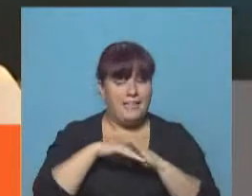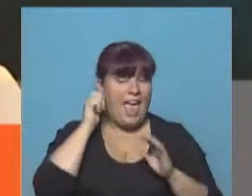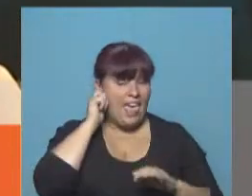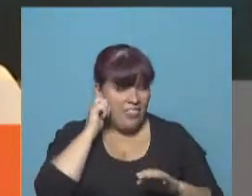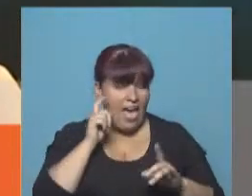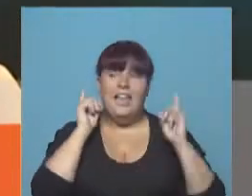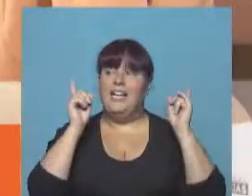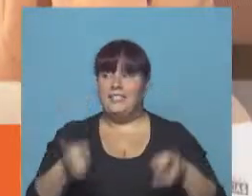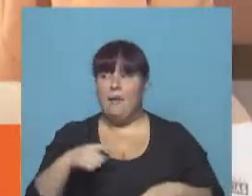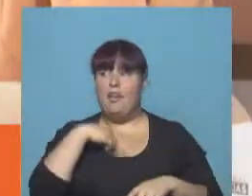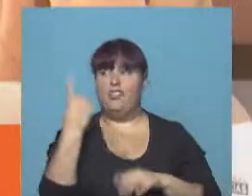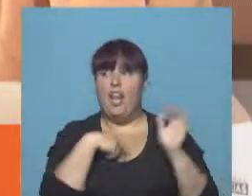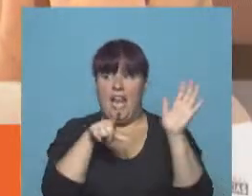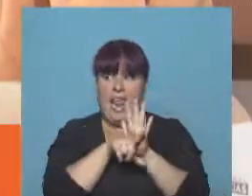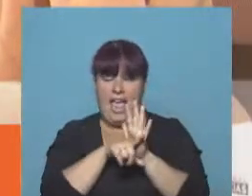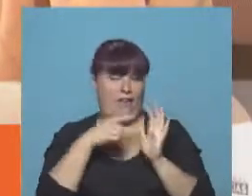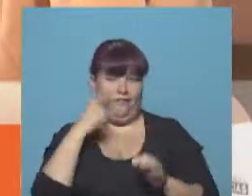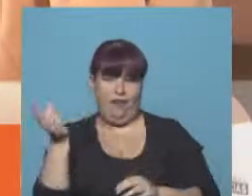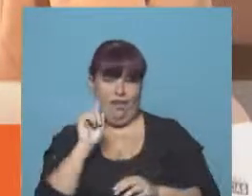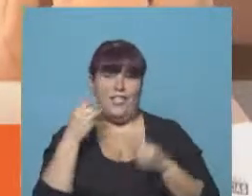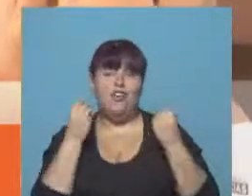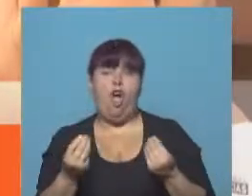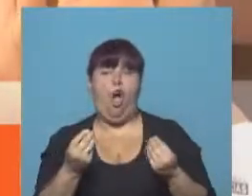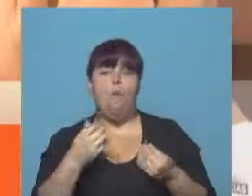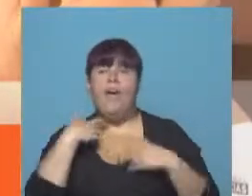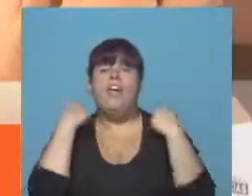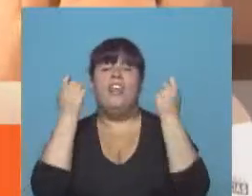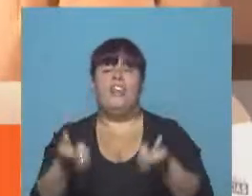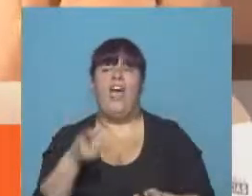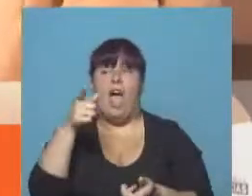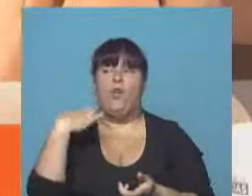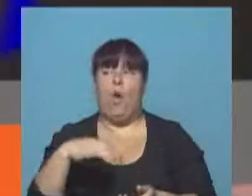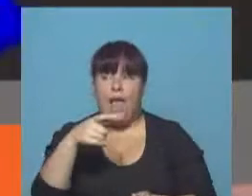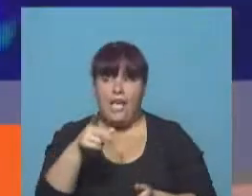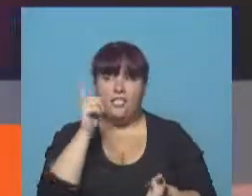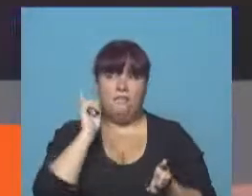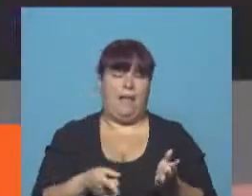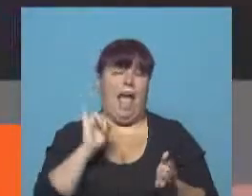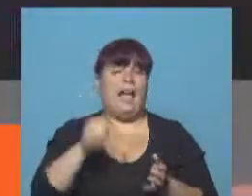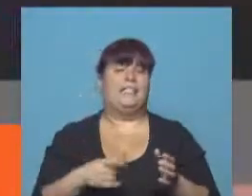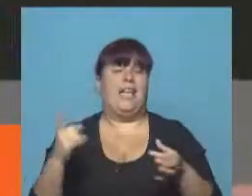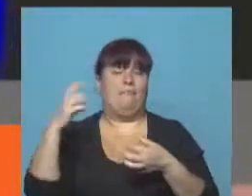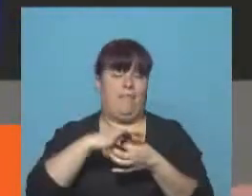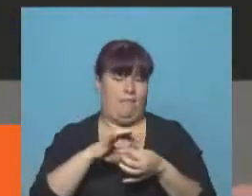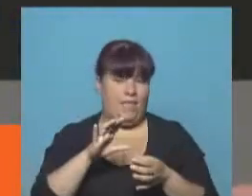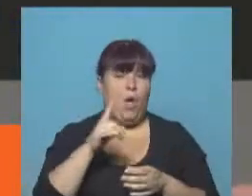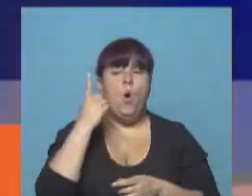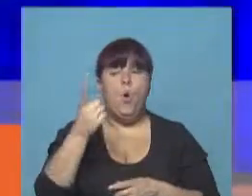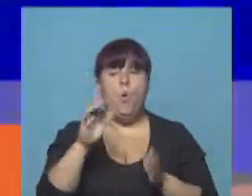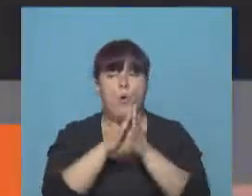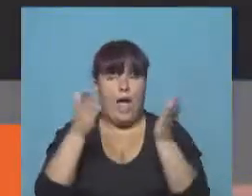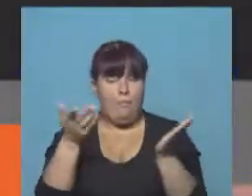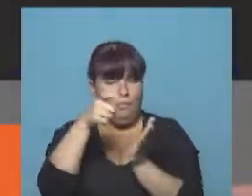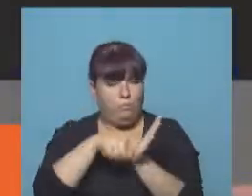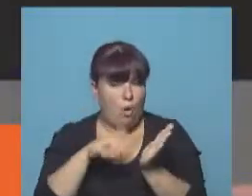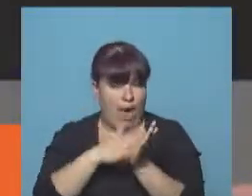edad, e incluso nosotros en la ley no decimos cómo tiene que ser, sino que le devolvemos una facultad y es por adhesión. Hay una publicación que